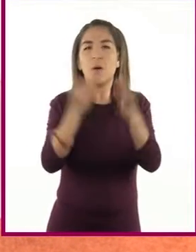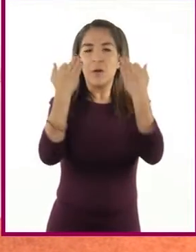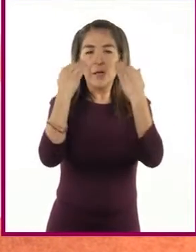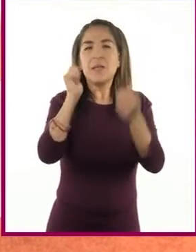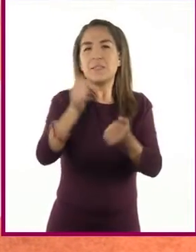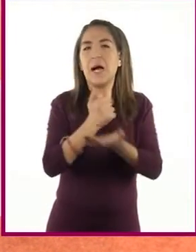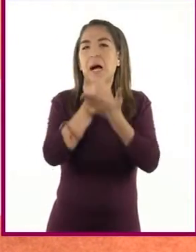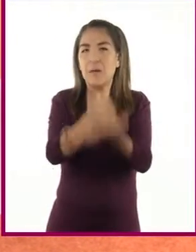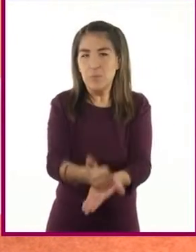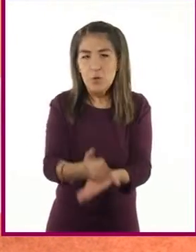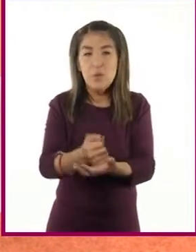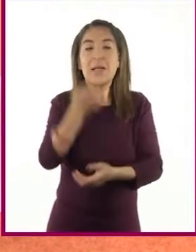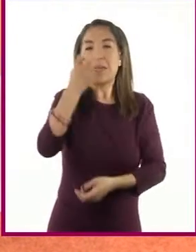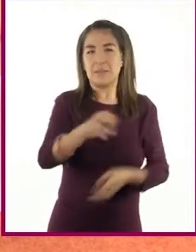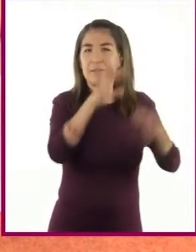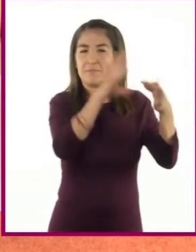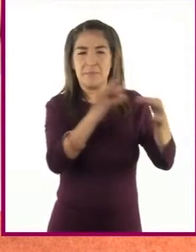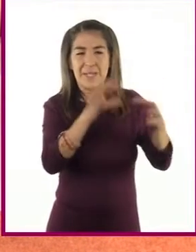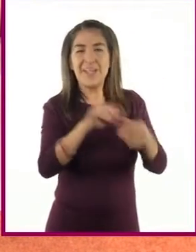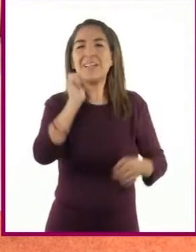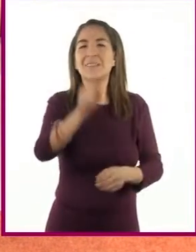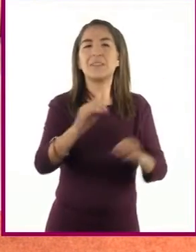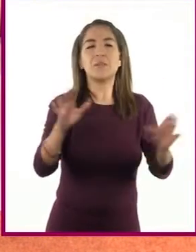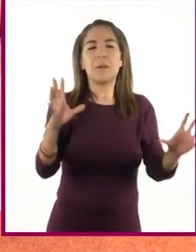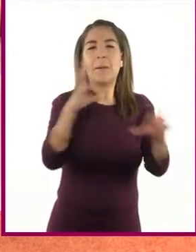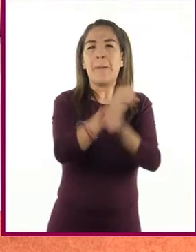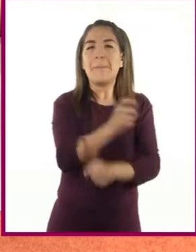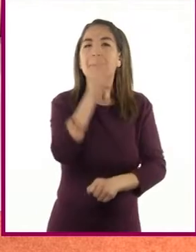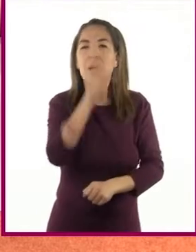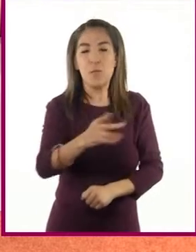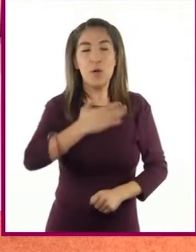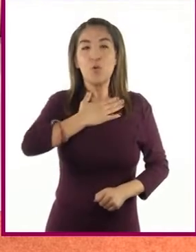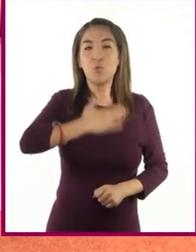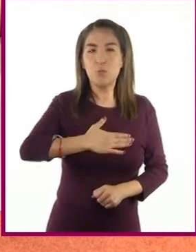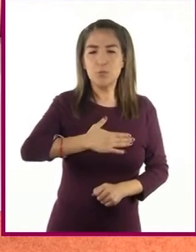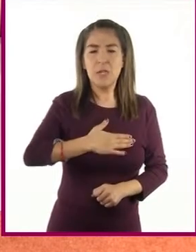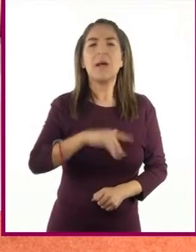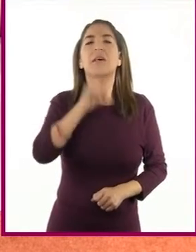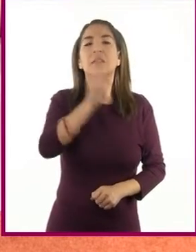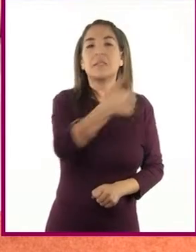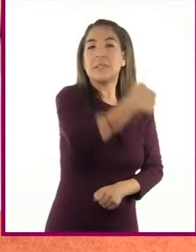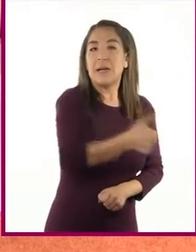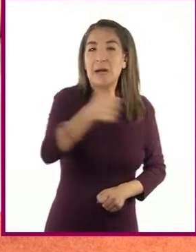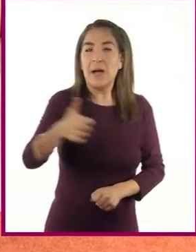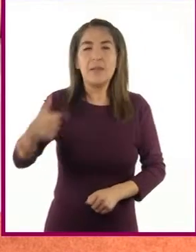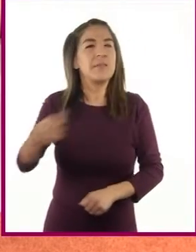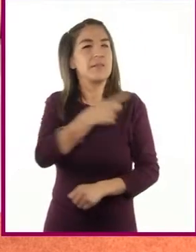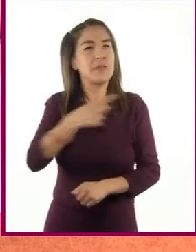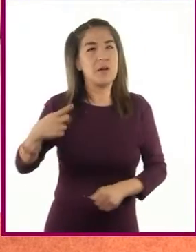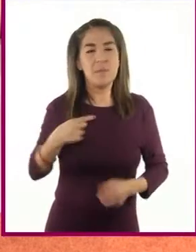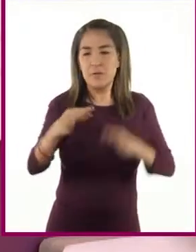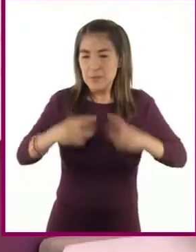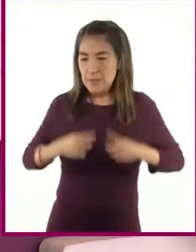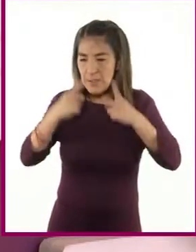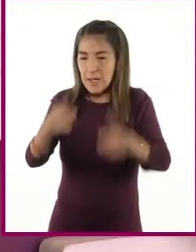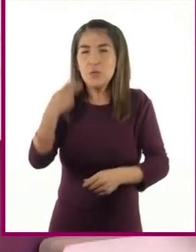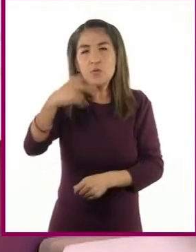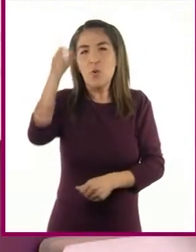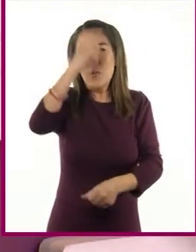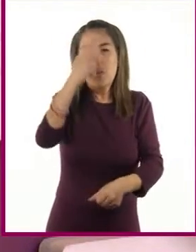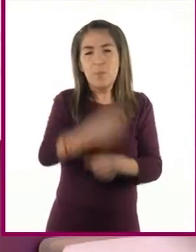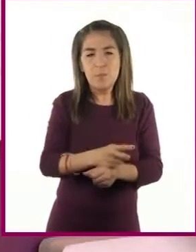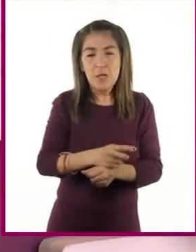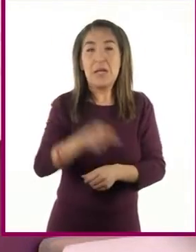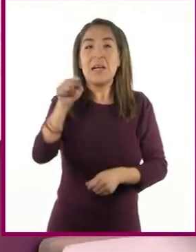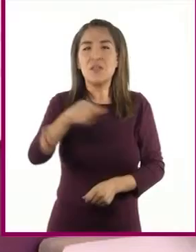de que, como nos dice la propia definición de la palabra justicia, cada quien tenga lo que le corresponde.